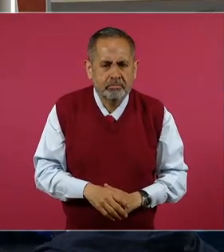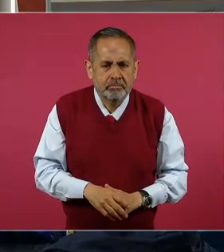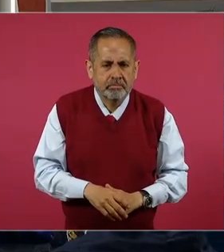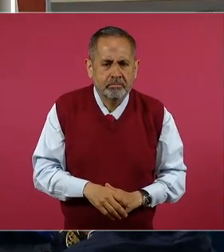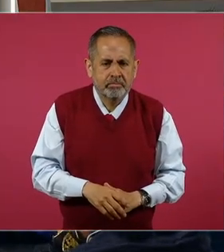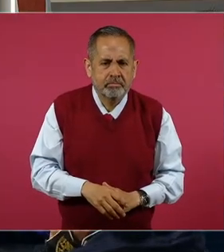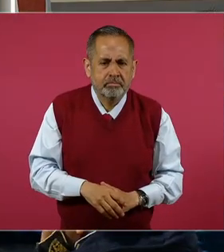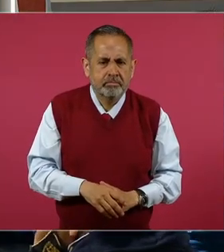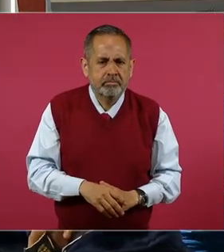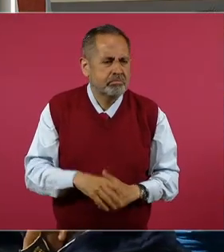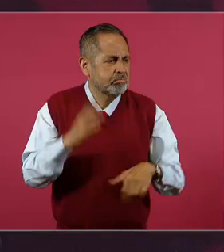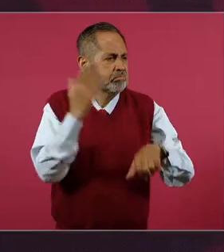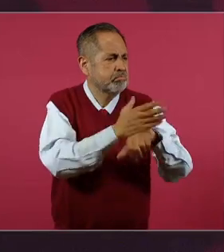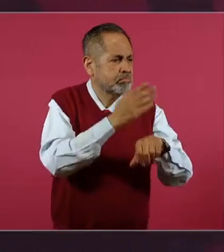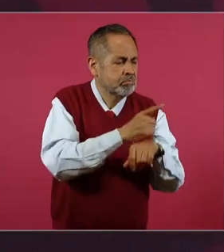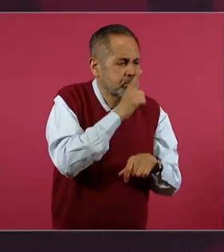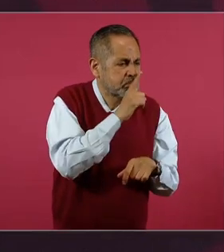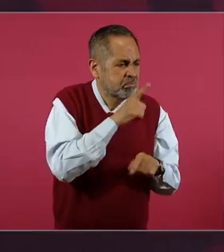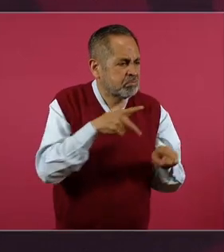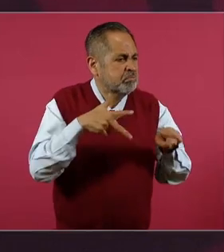y no censurar a nadie,